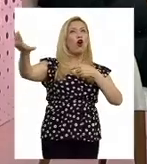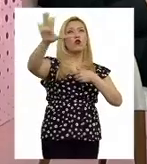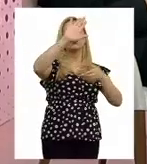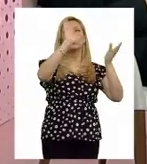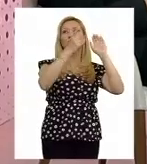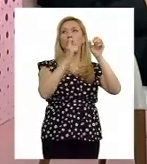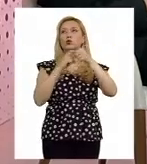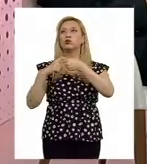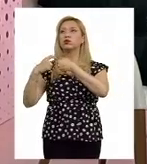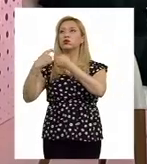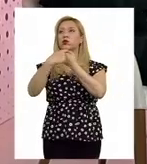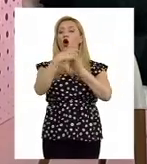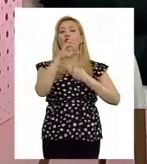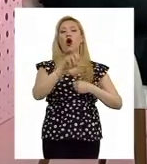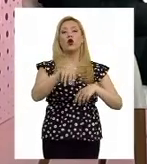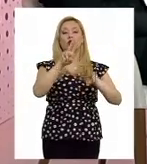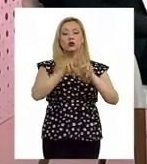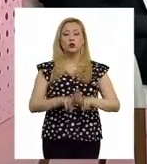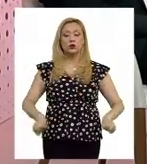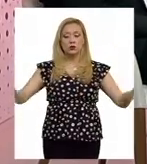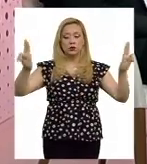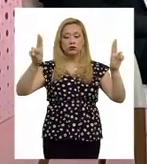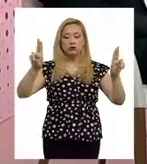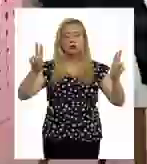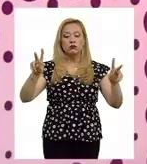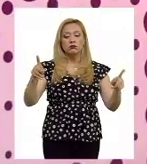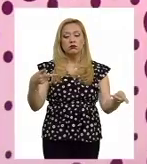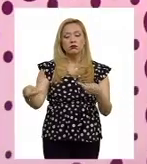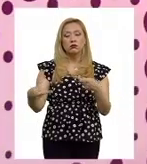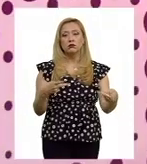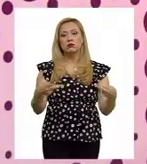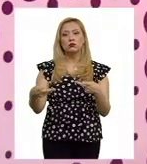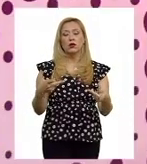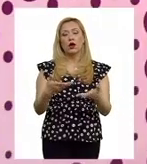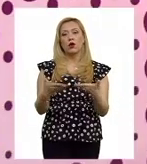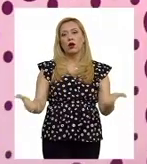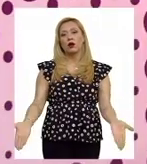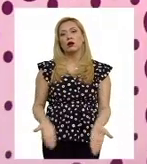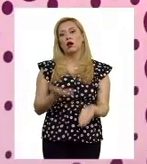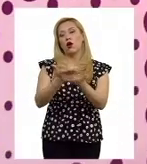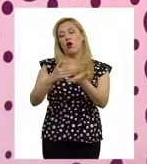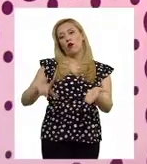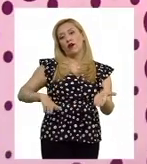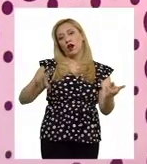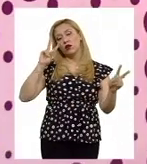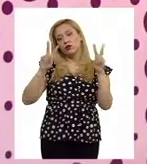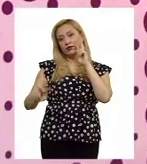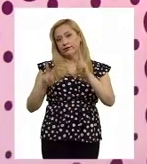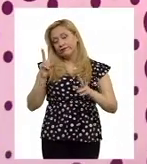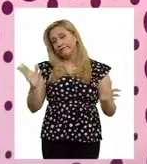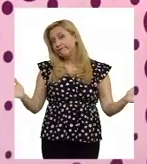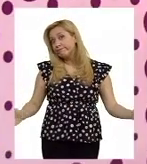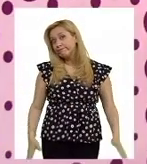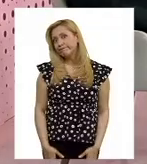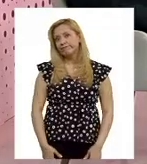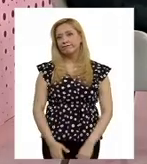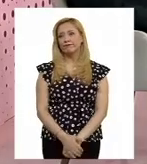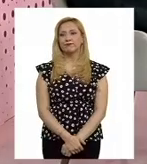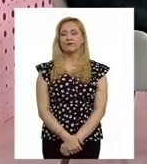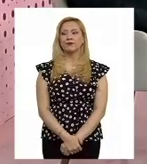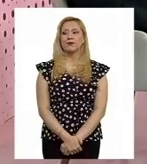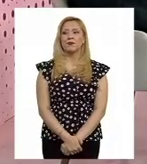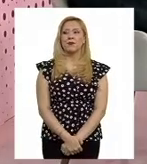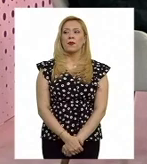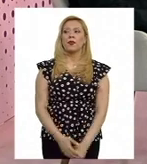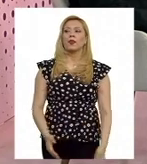la elaboración de este plan que posteriormente será sometido a consideración de los gobiernos. Pues Georgios, vamos a ir de lo